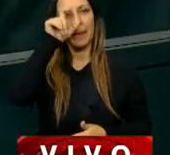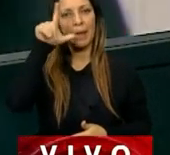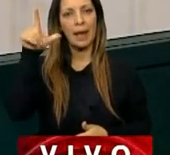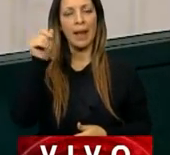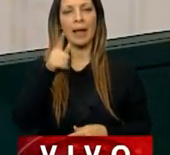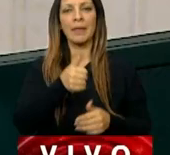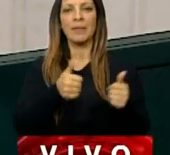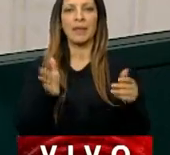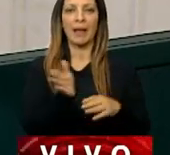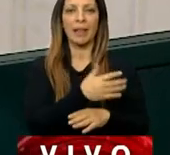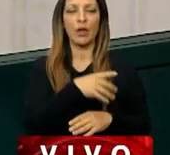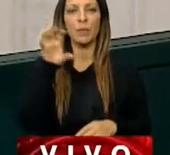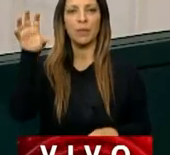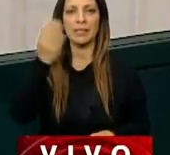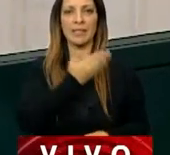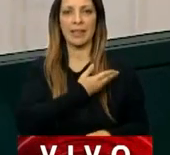Todos, Provincia de Santa Fe.